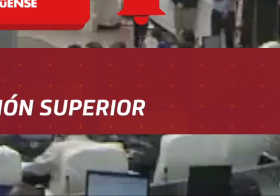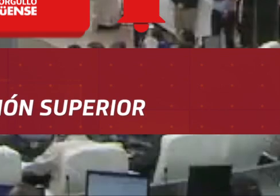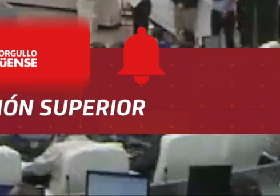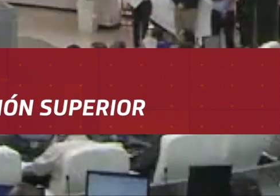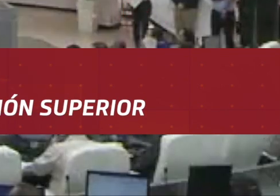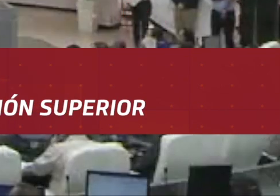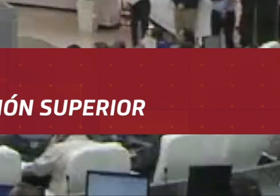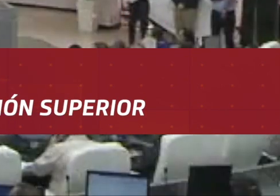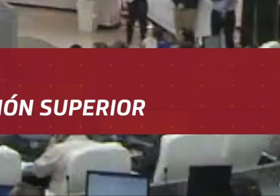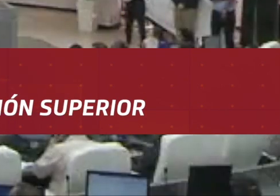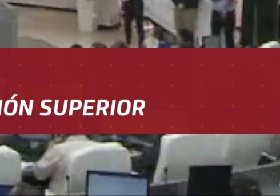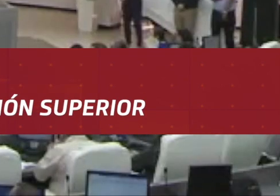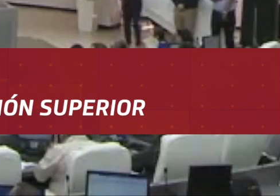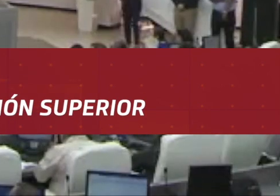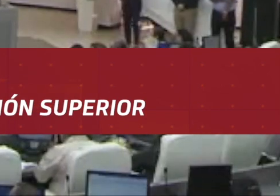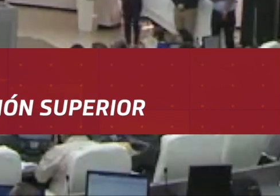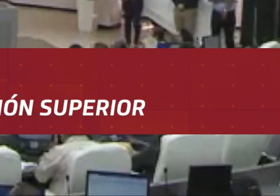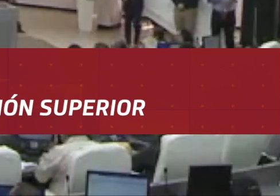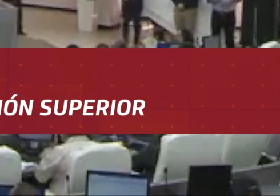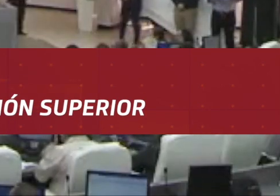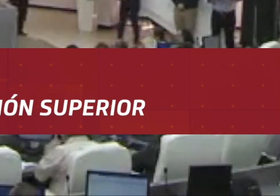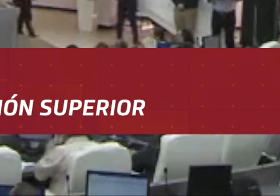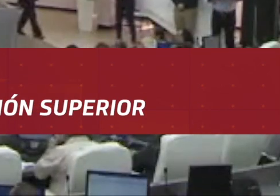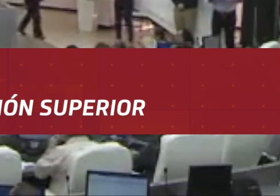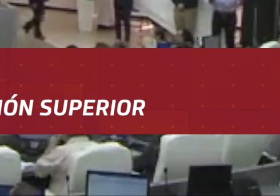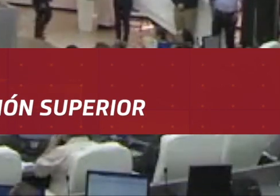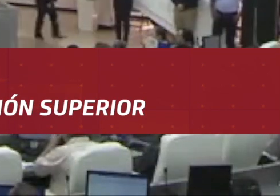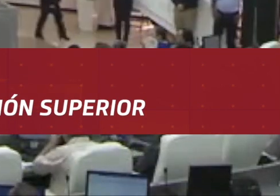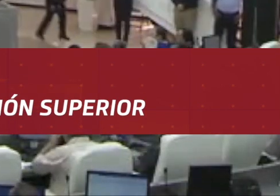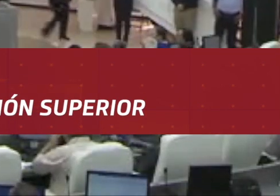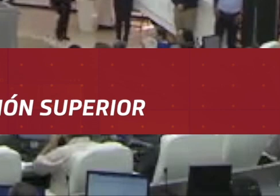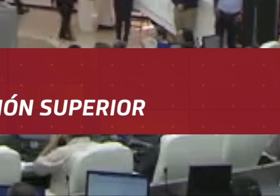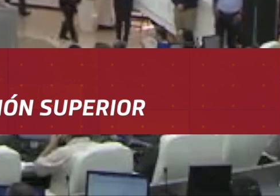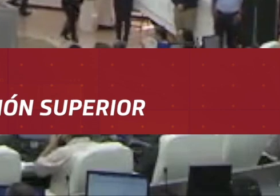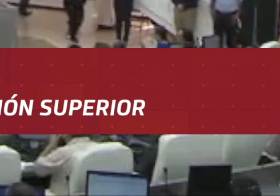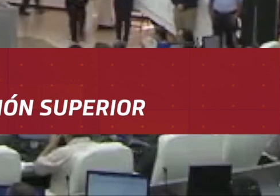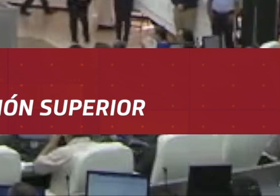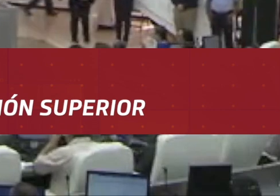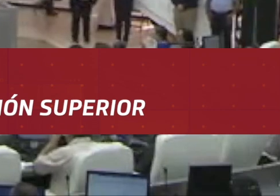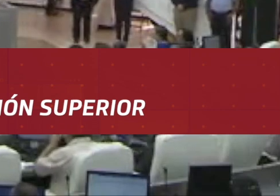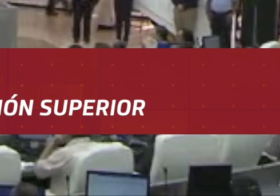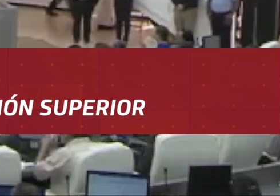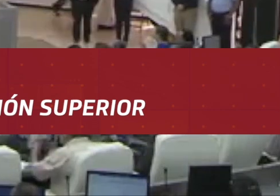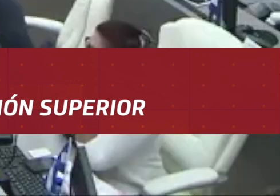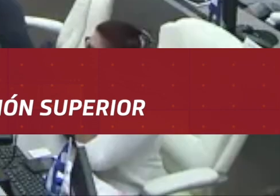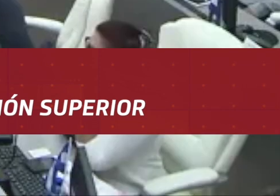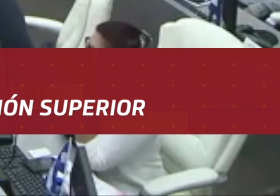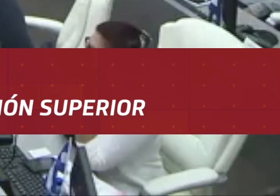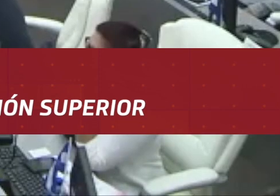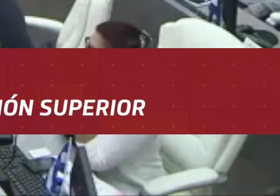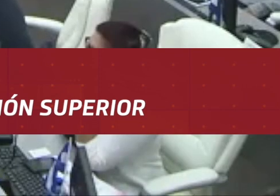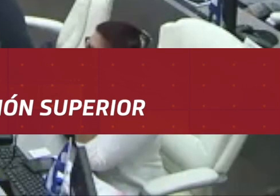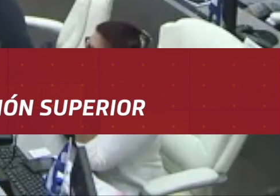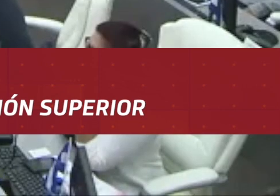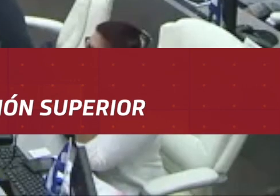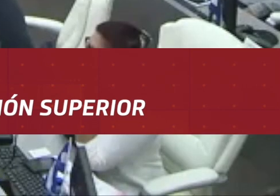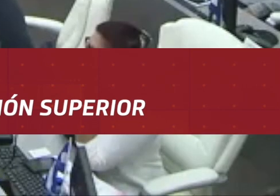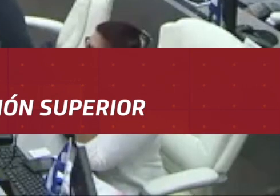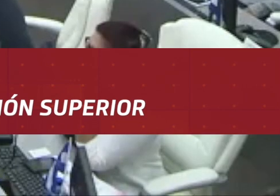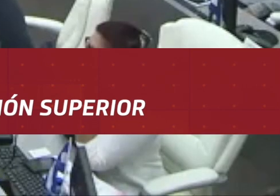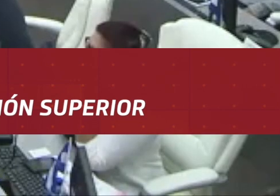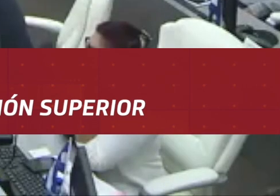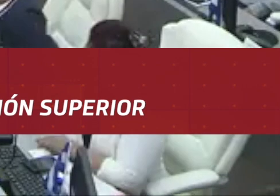como Estatal para regular a las instituciones de educación superior y establece nuevos criterios para la elección del presidente del